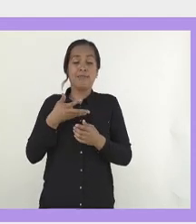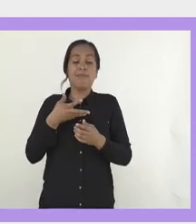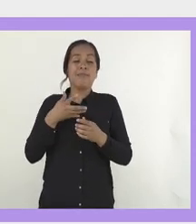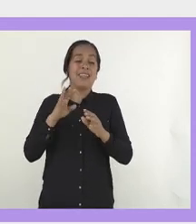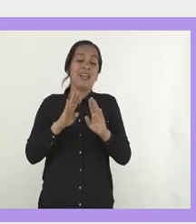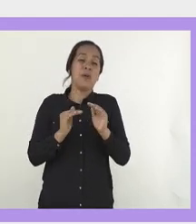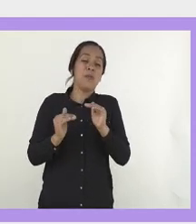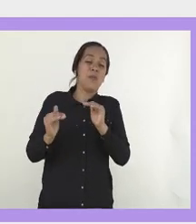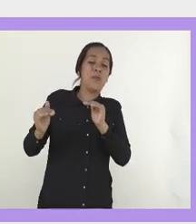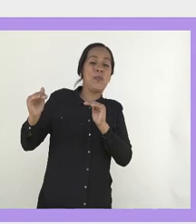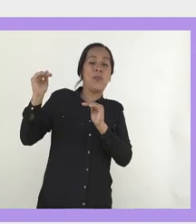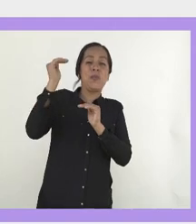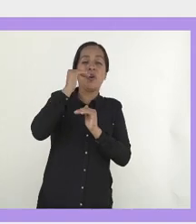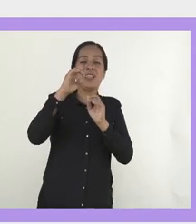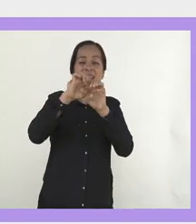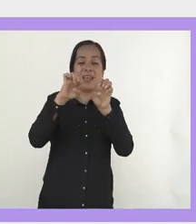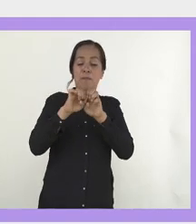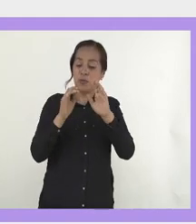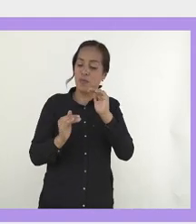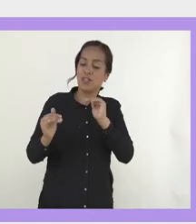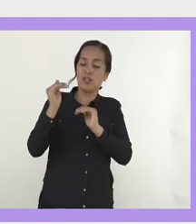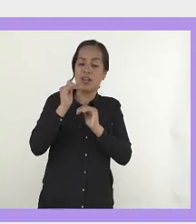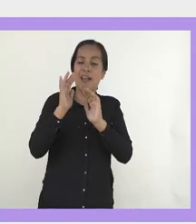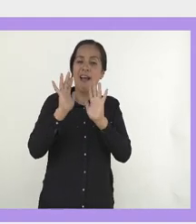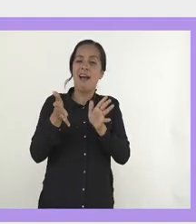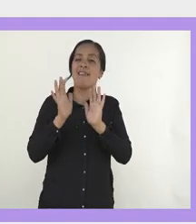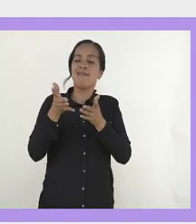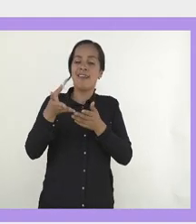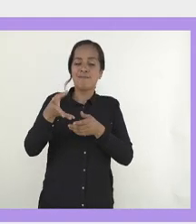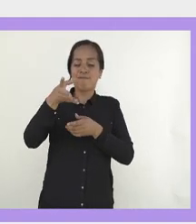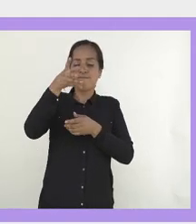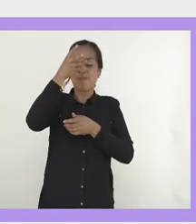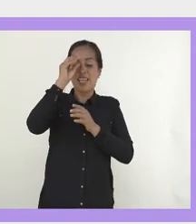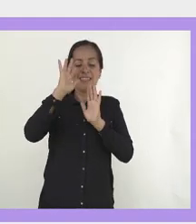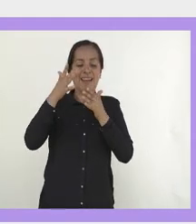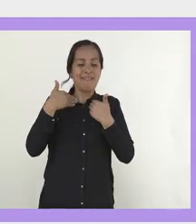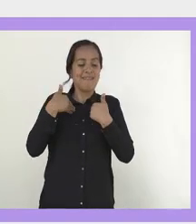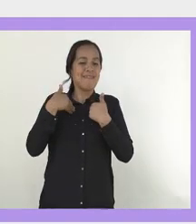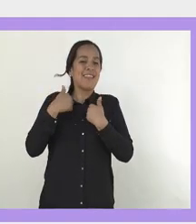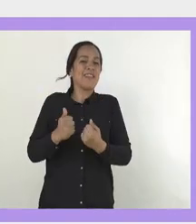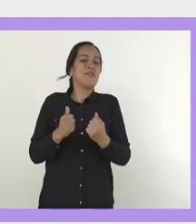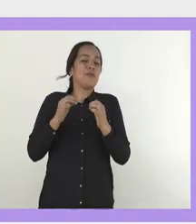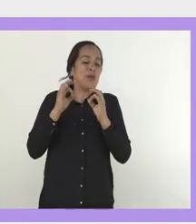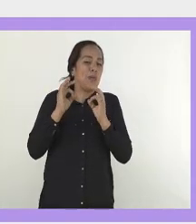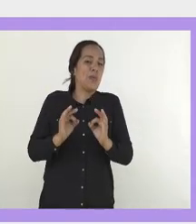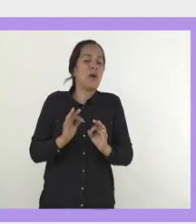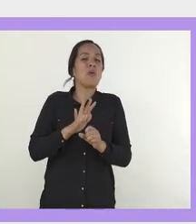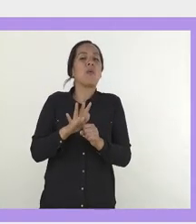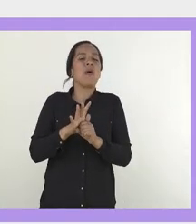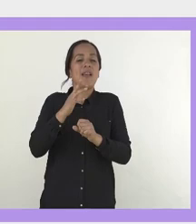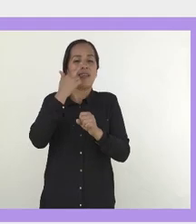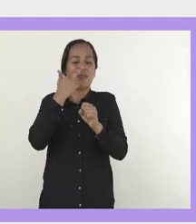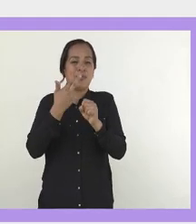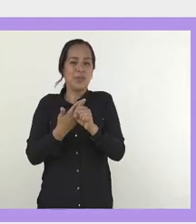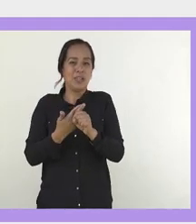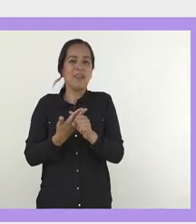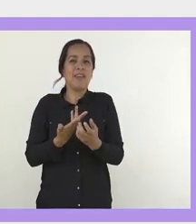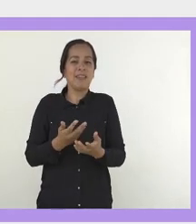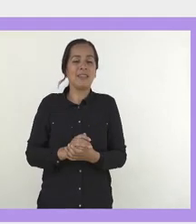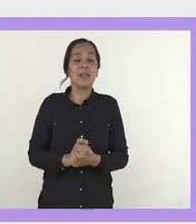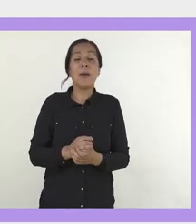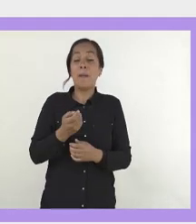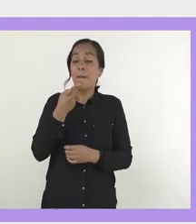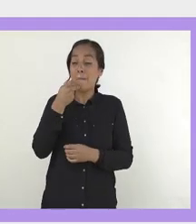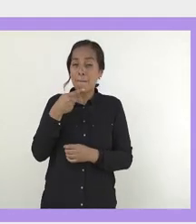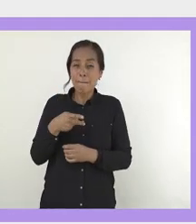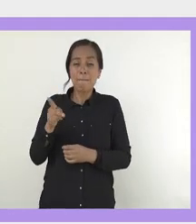mayor pues estén más que confiadas y seguras y entiendan perfectamente bien su responsabilidad a la defensiva a la ofensiva pero